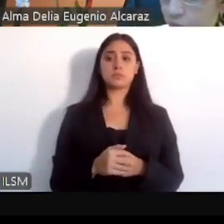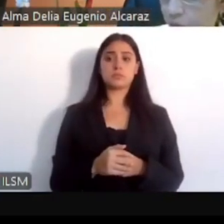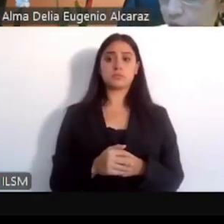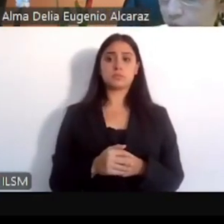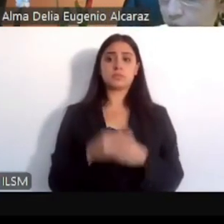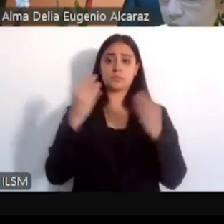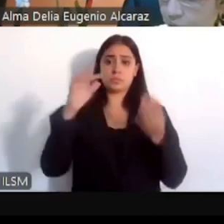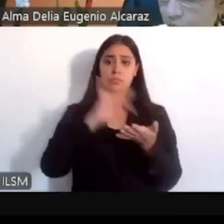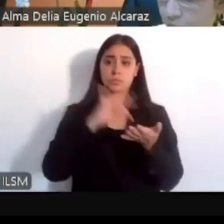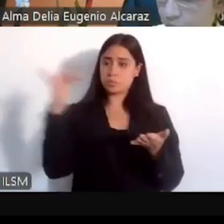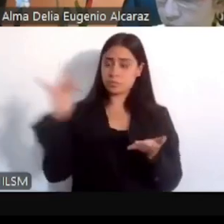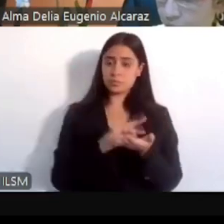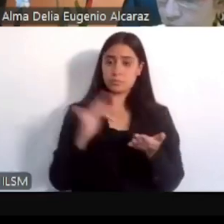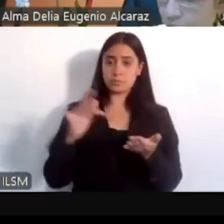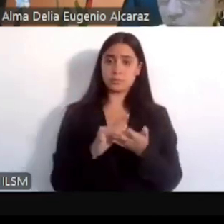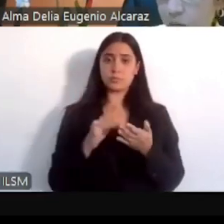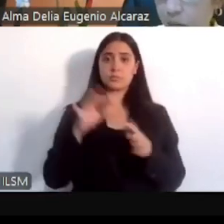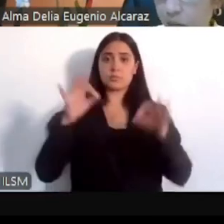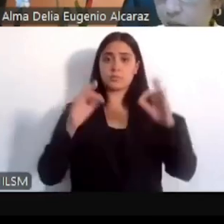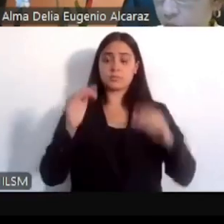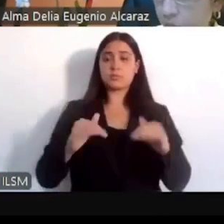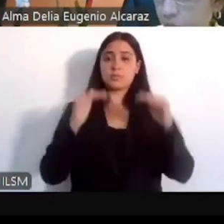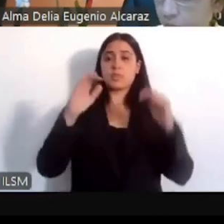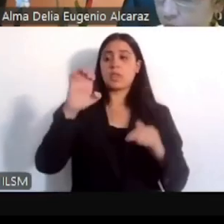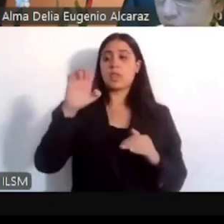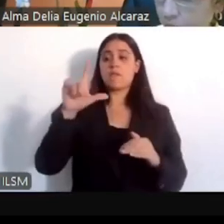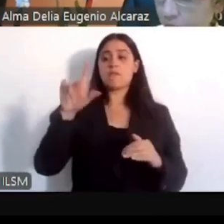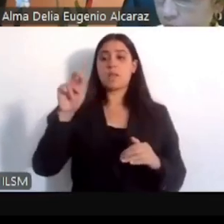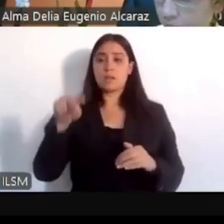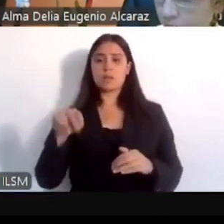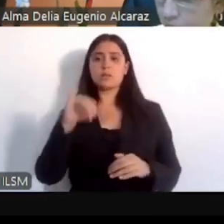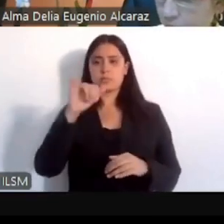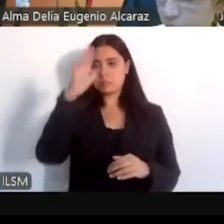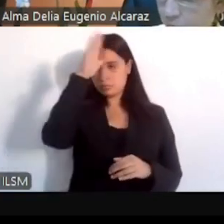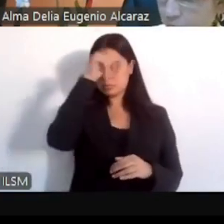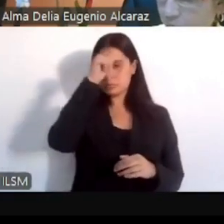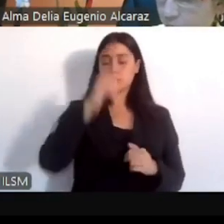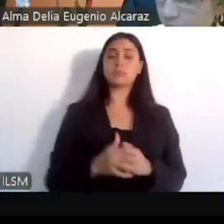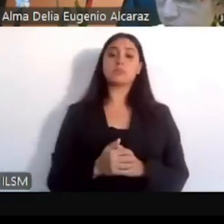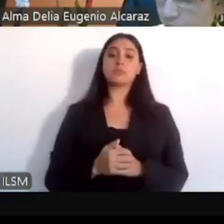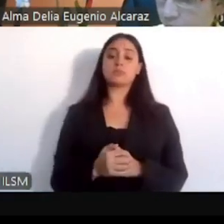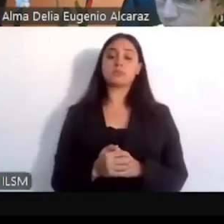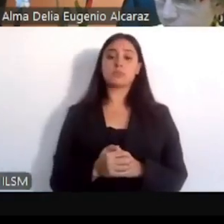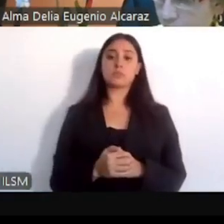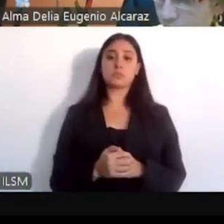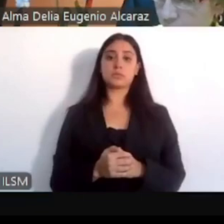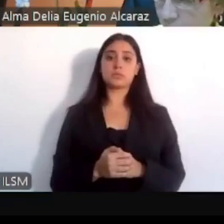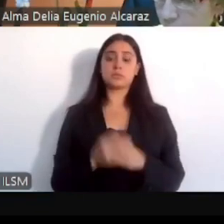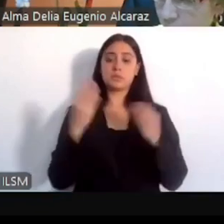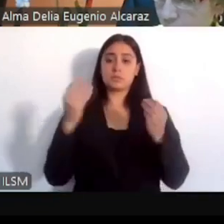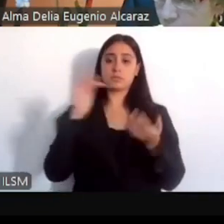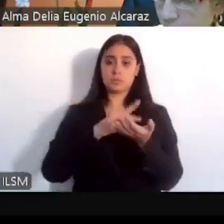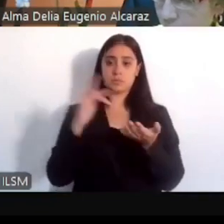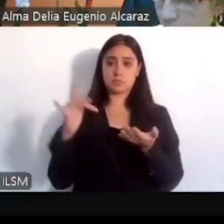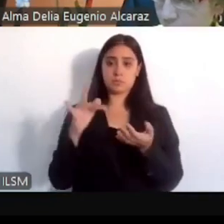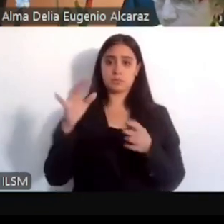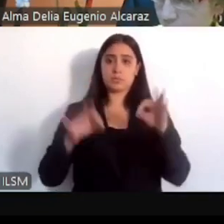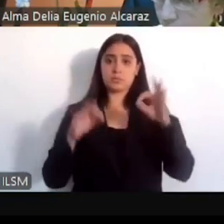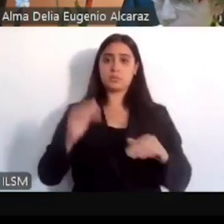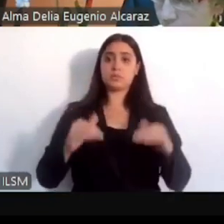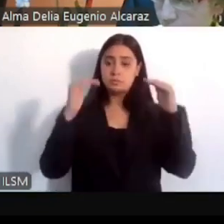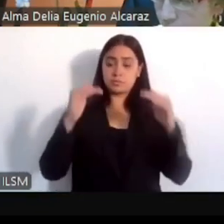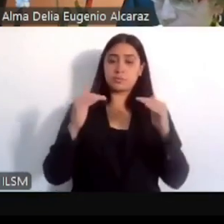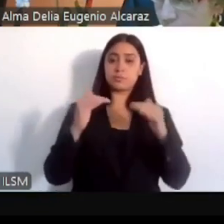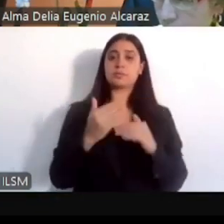Gracias magistrada magistrada Rodríguez a favor del proyecto Gracias magistrada magistrada